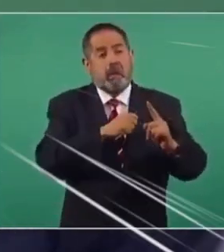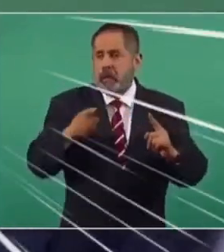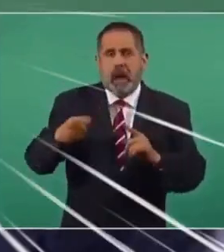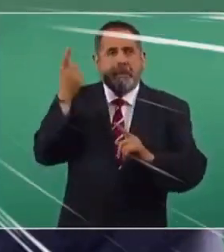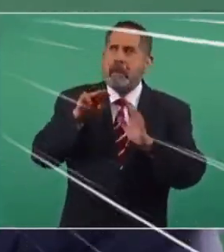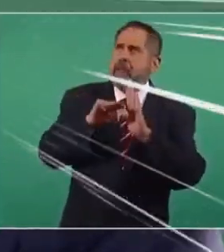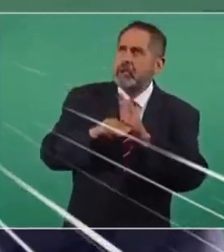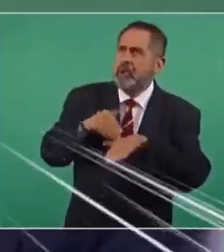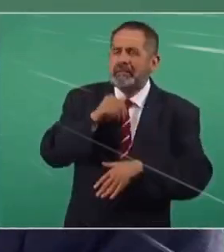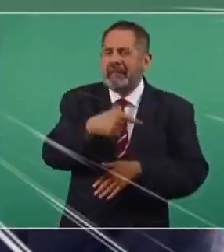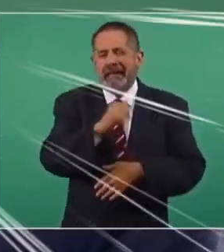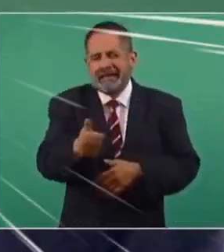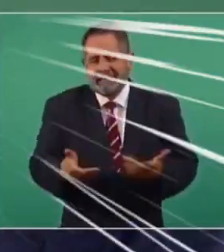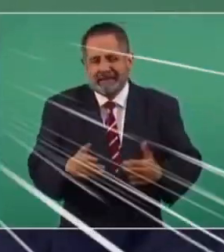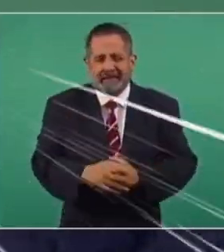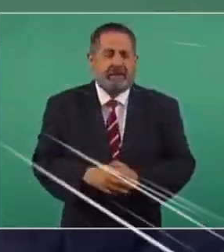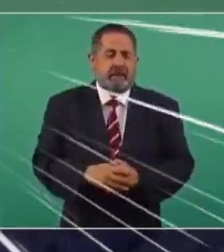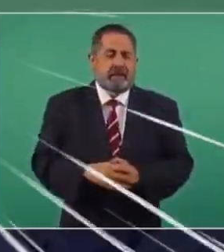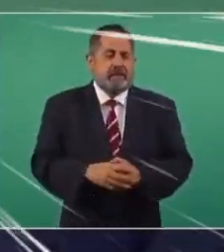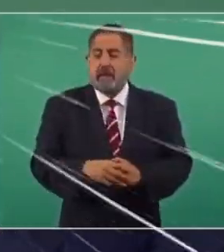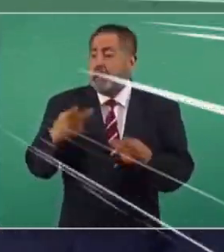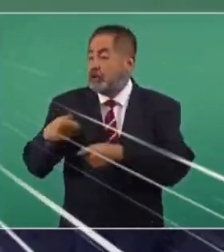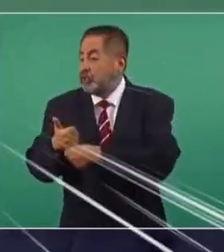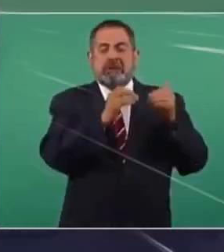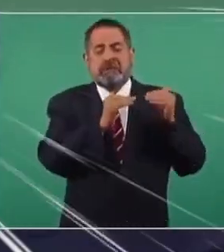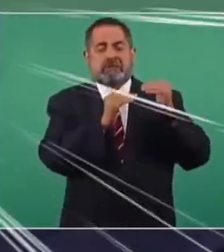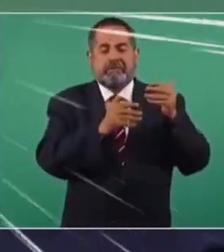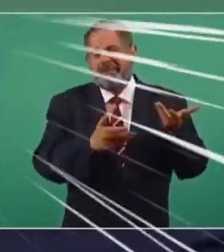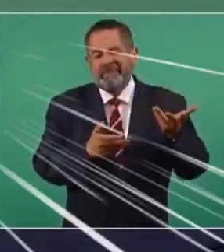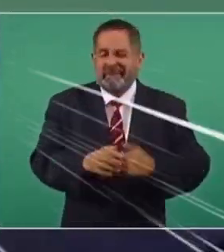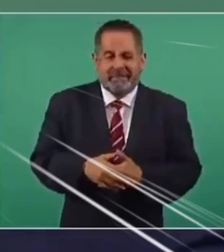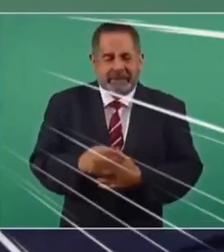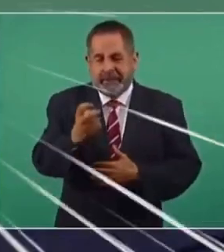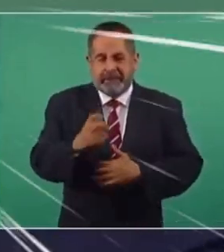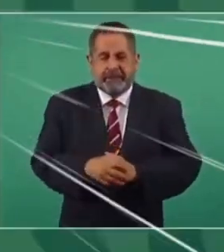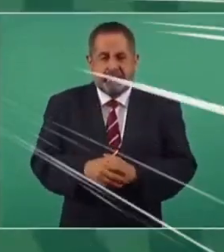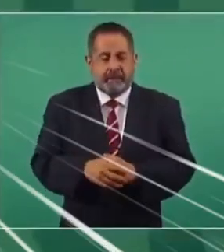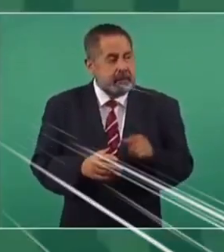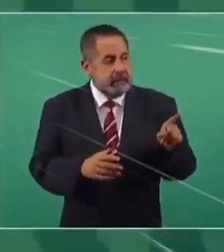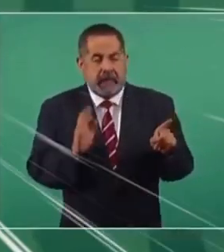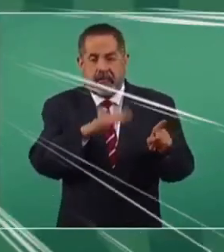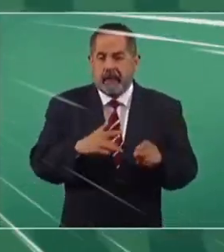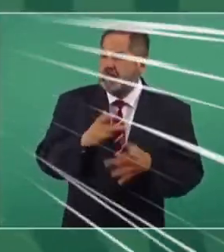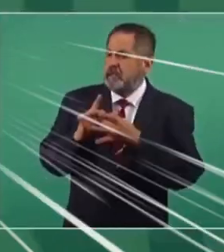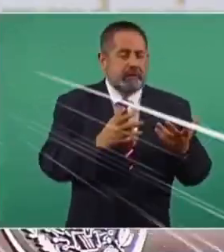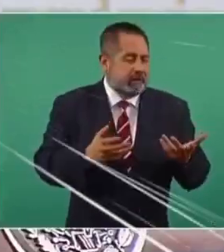olvidan los mandamientos. Verán la espalda al que sufre. Por eso simpatizo con